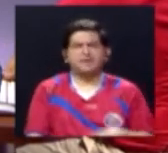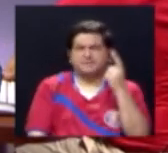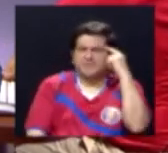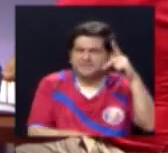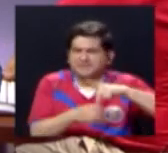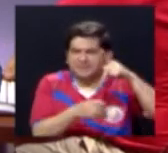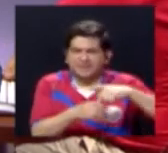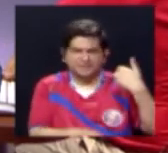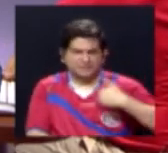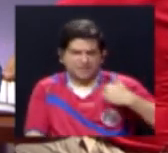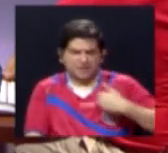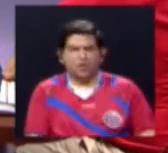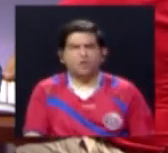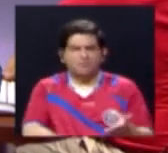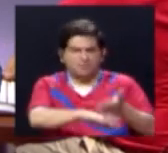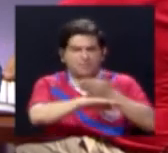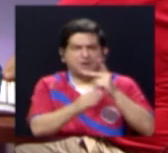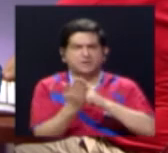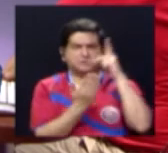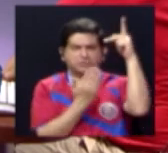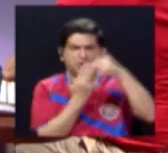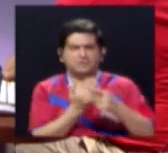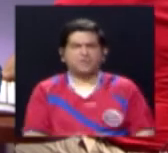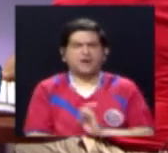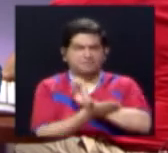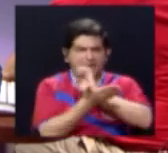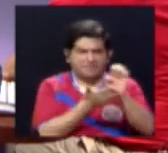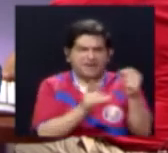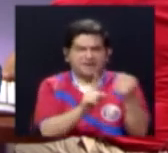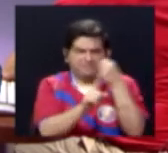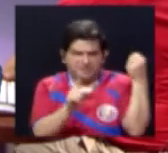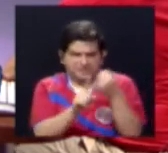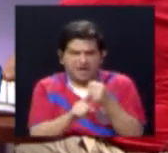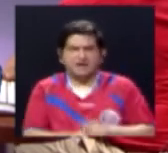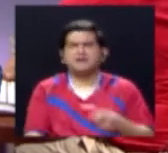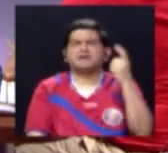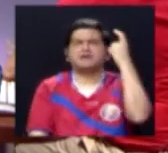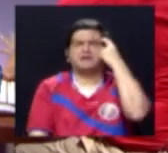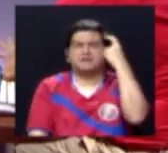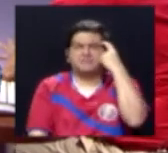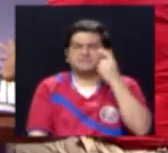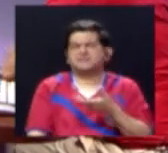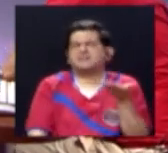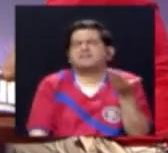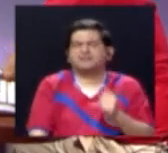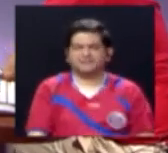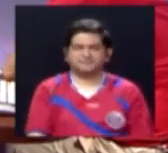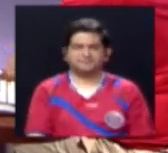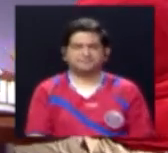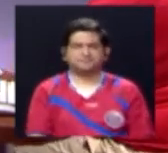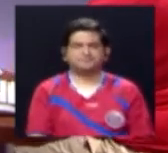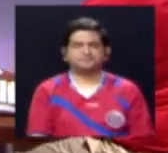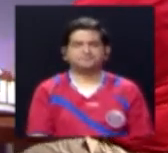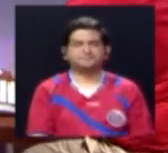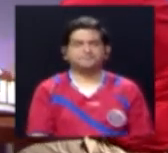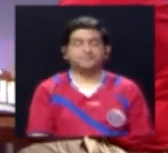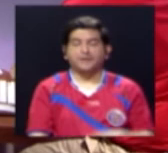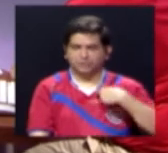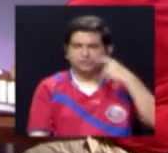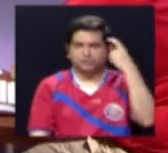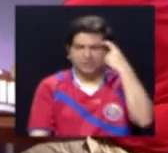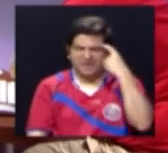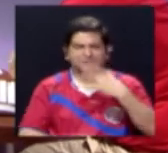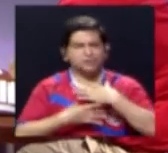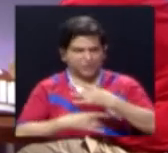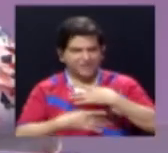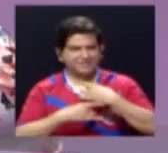participación de hombres progresistas en programas de prevención sobre la violencia y que piensa así por eso me pareció